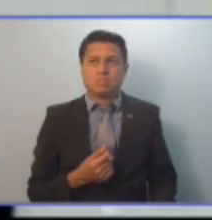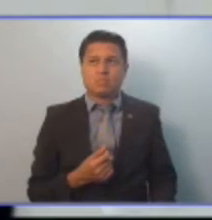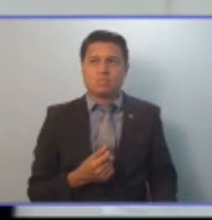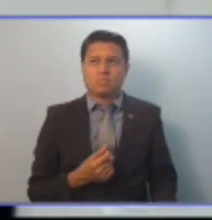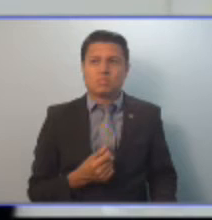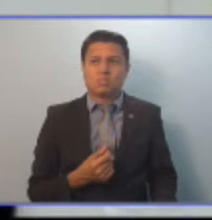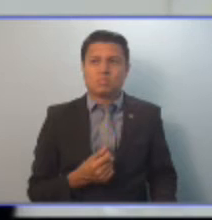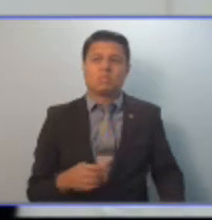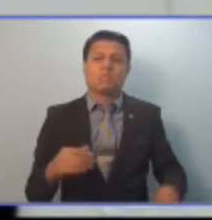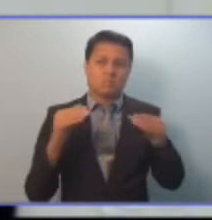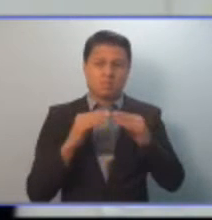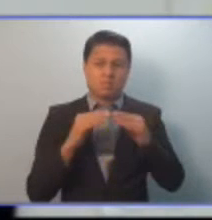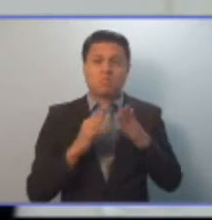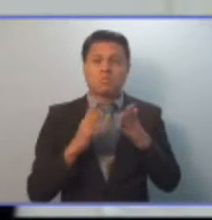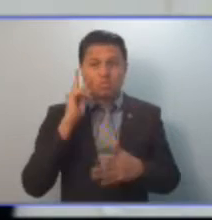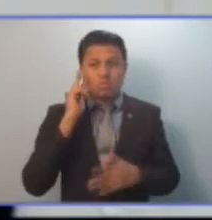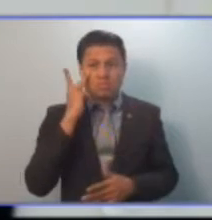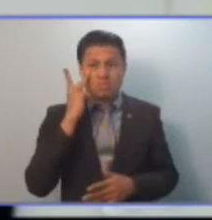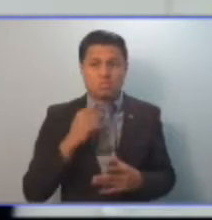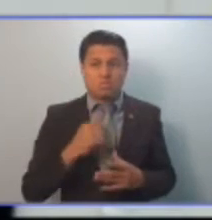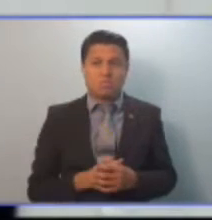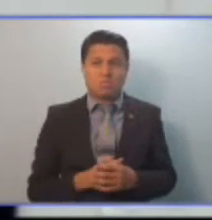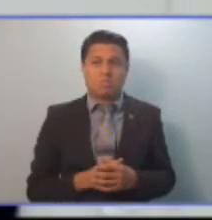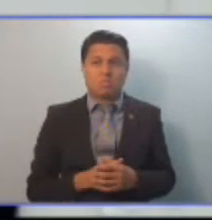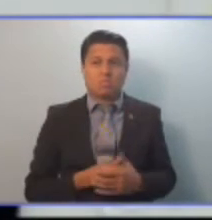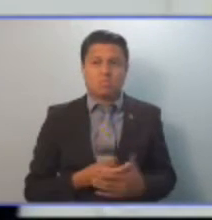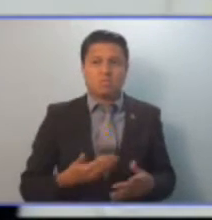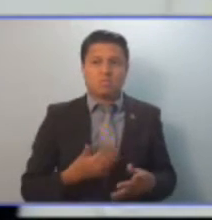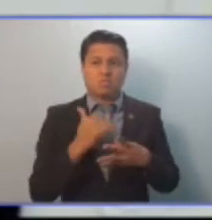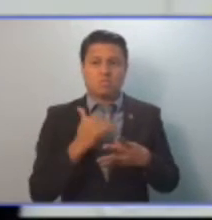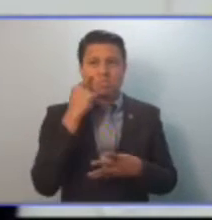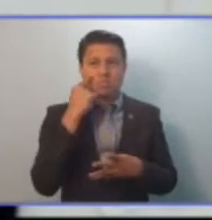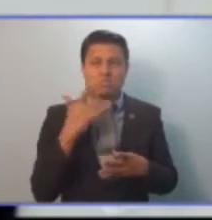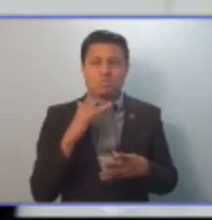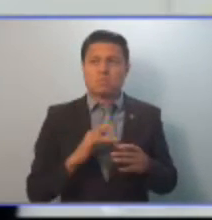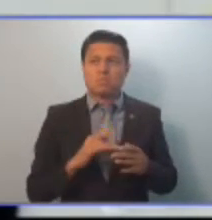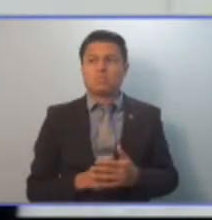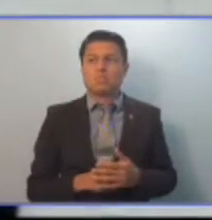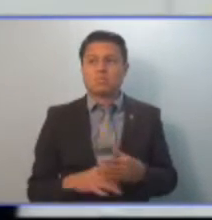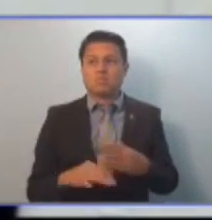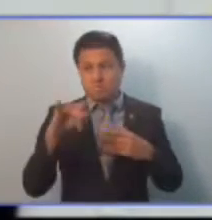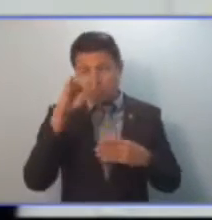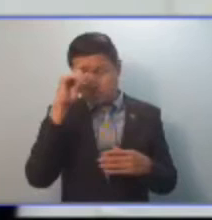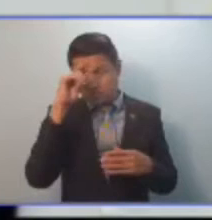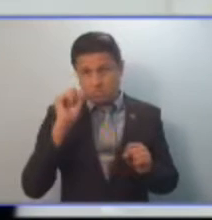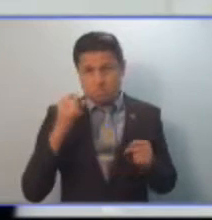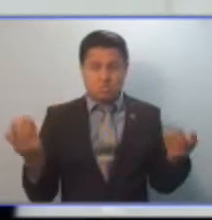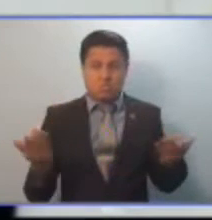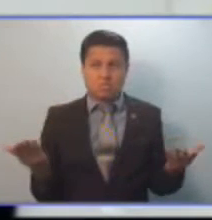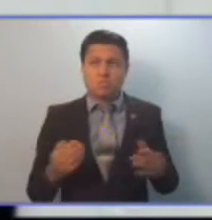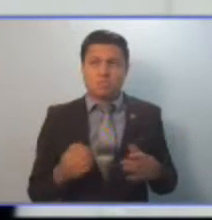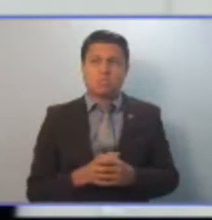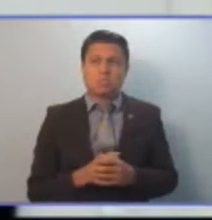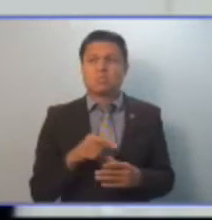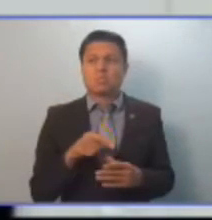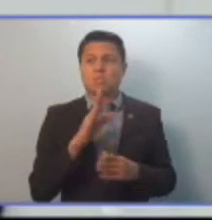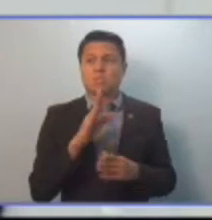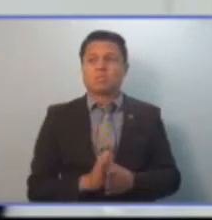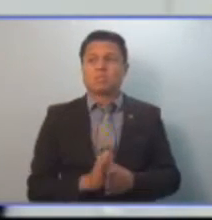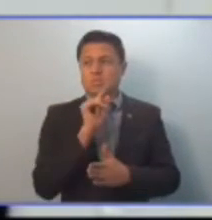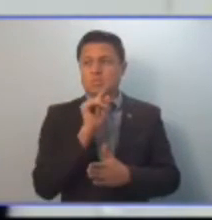y lo que significa a nivel probatorio el trabajo que se realiza en ese